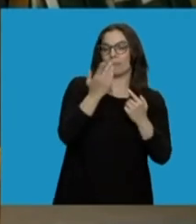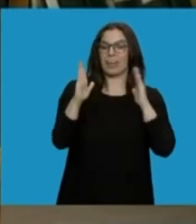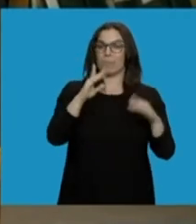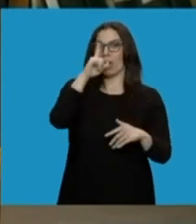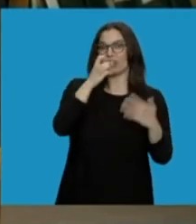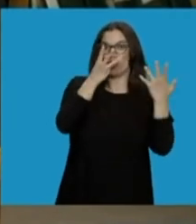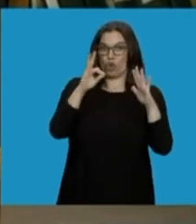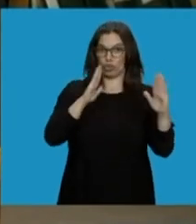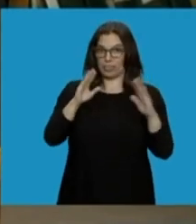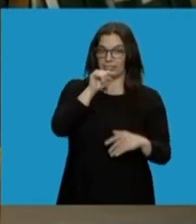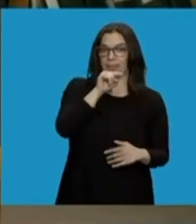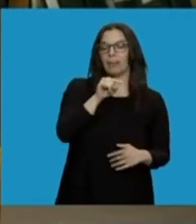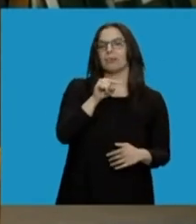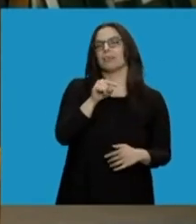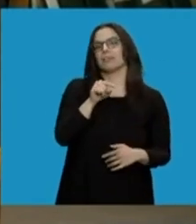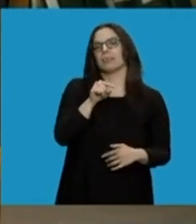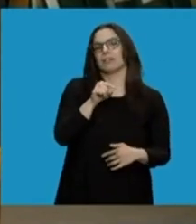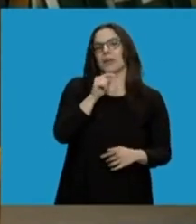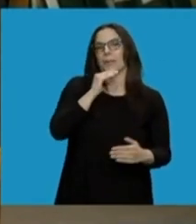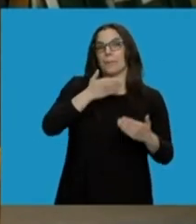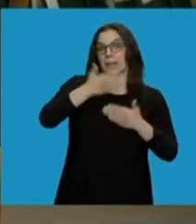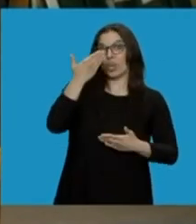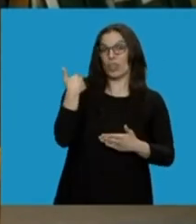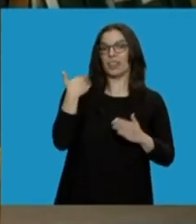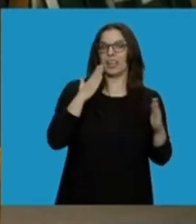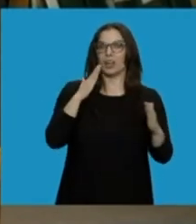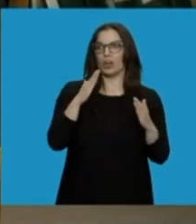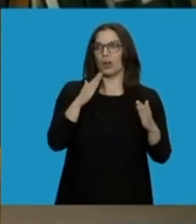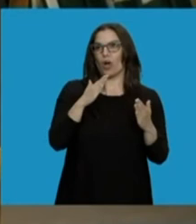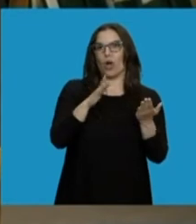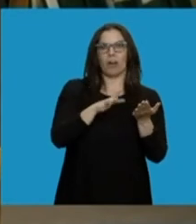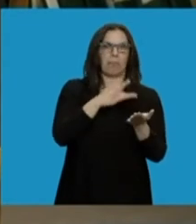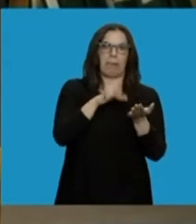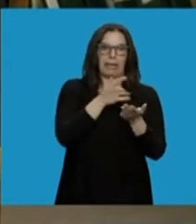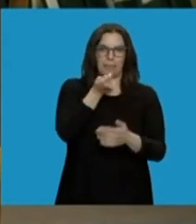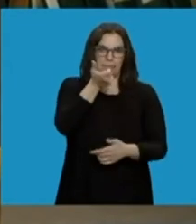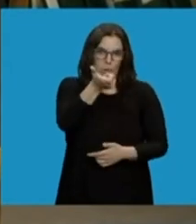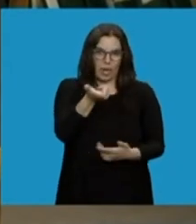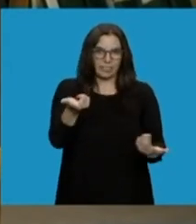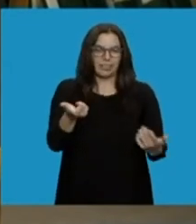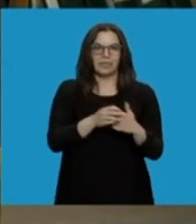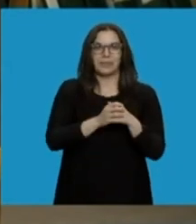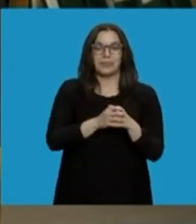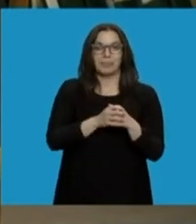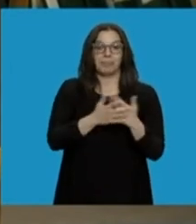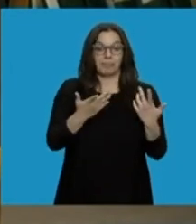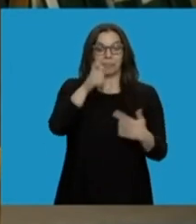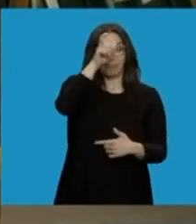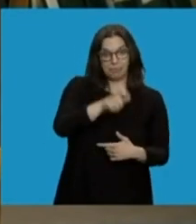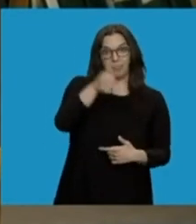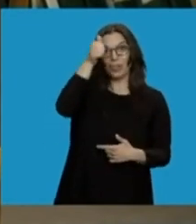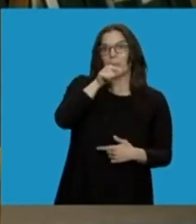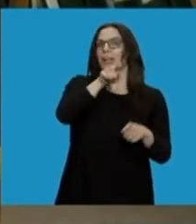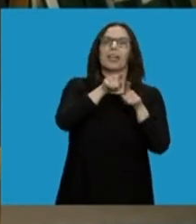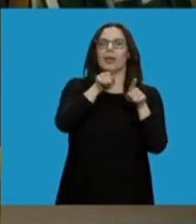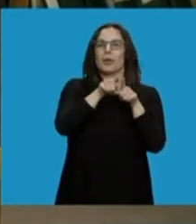cuando todavía los periódicos tenían muy poca paginación. Y Ángel era, pues, el espíritu